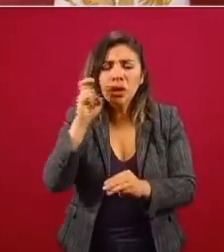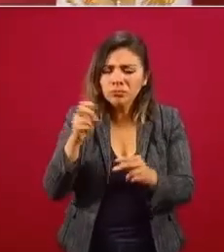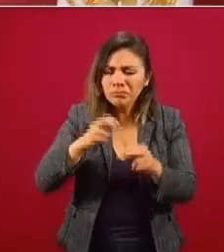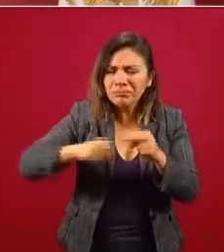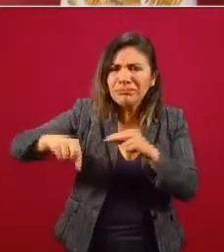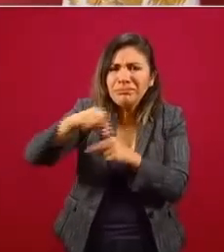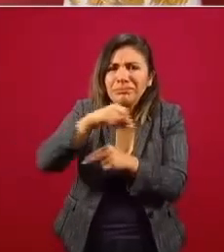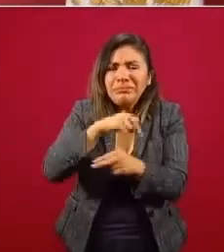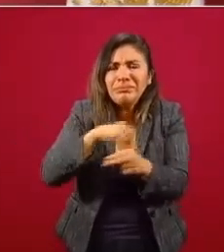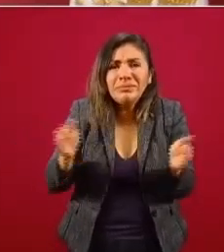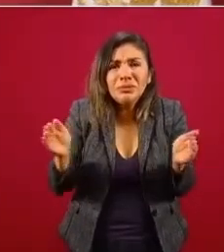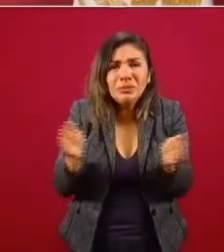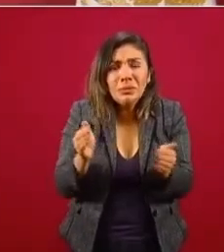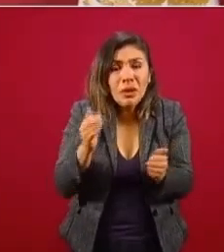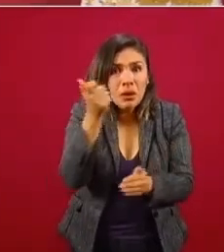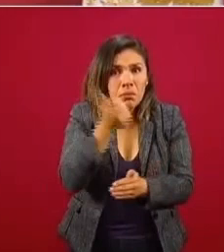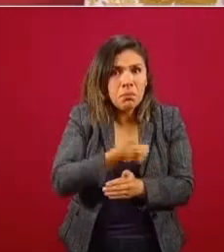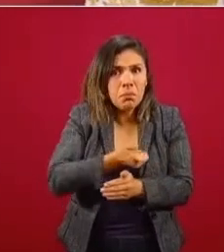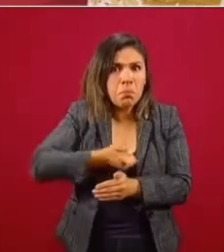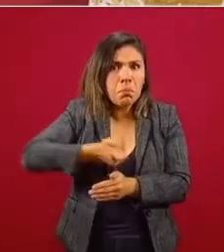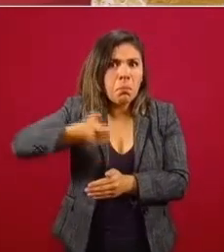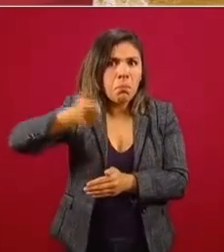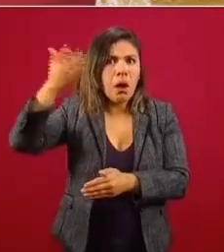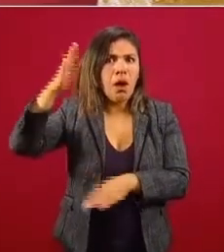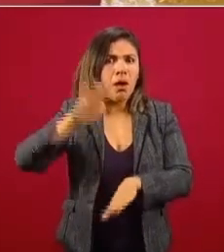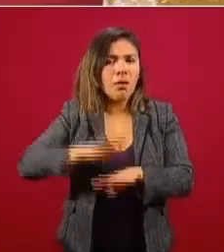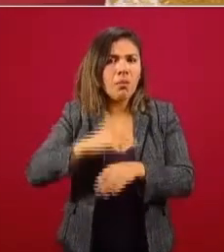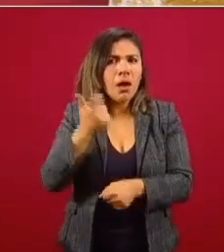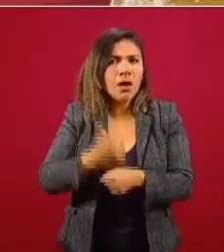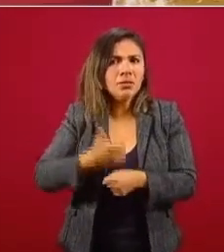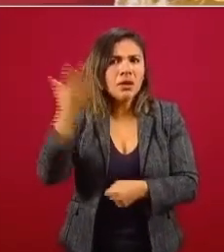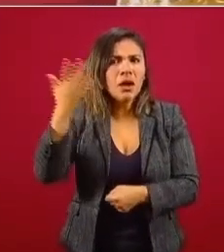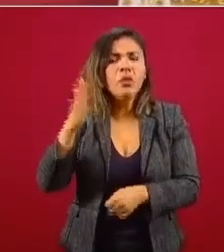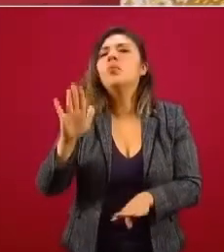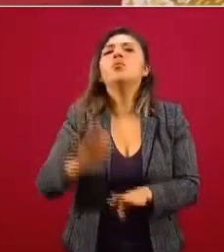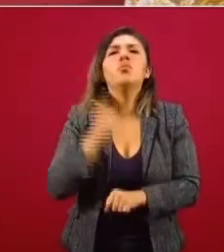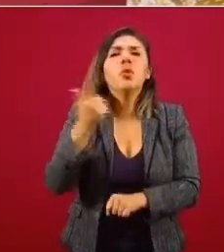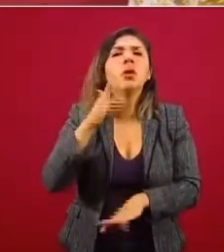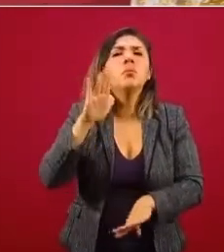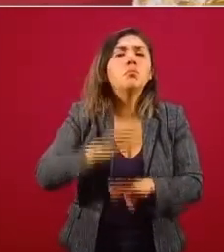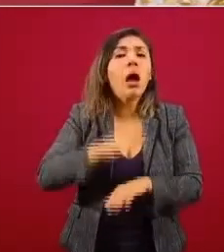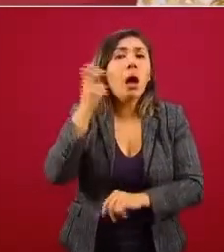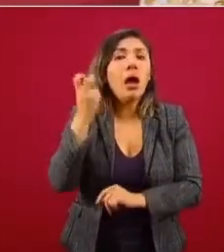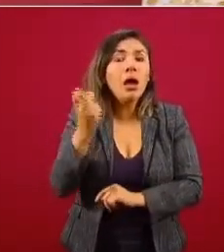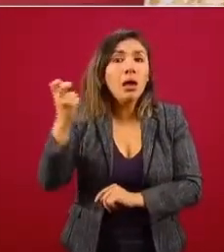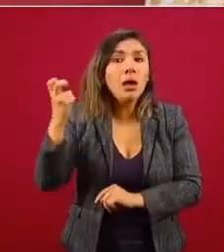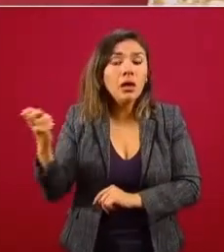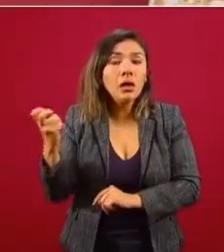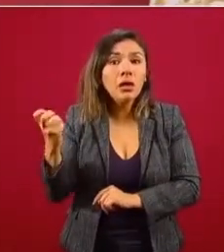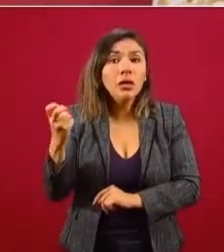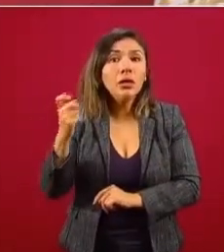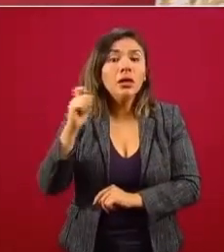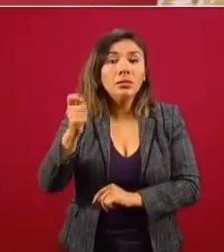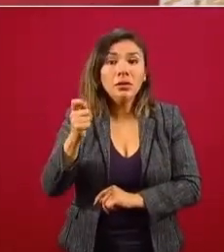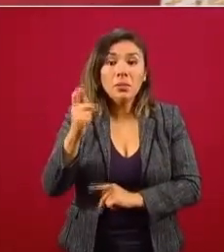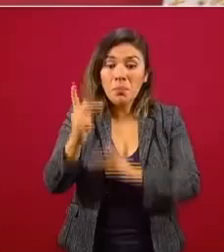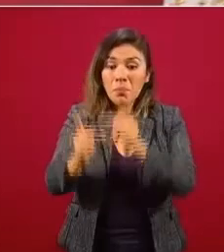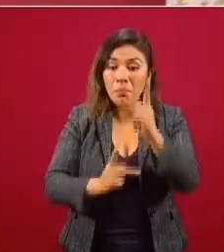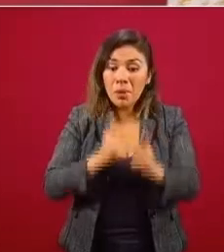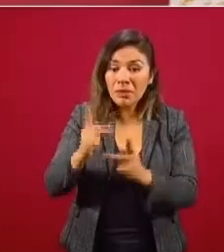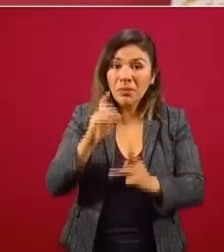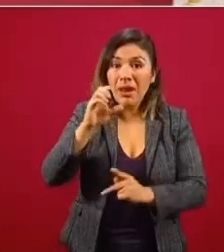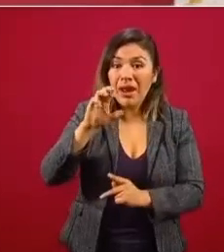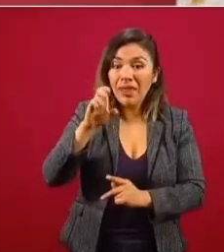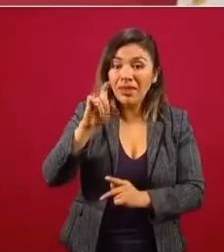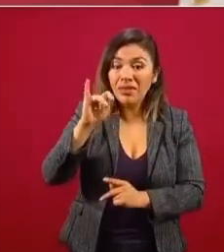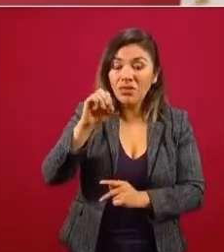cobraban carísimo porque la mayor parte de el crédito